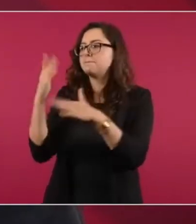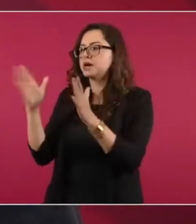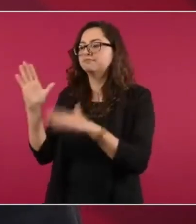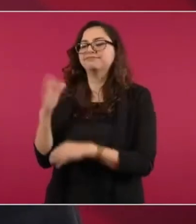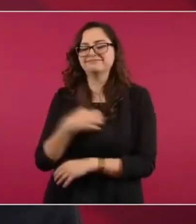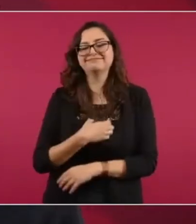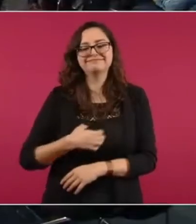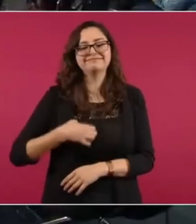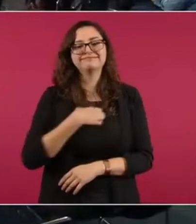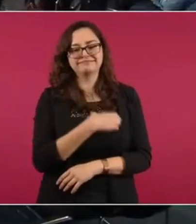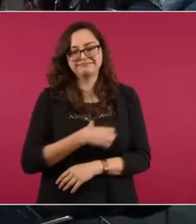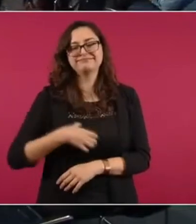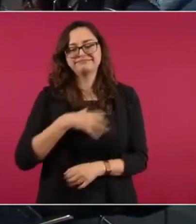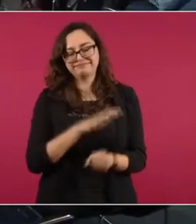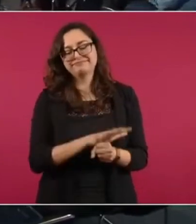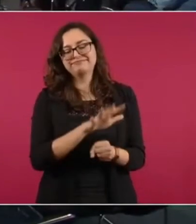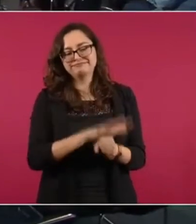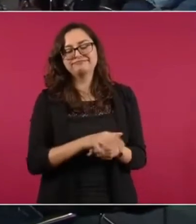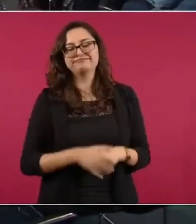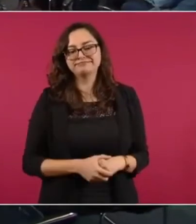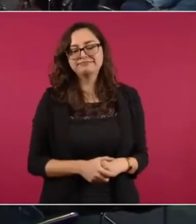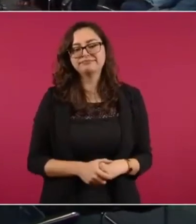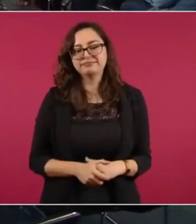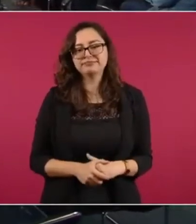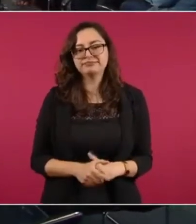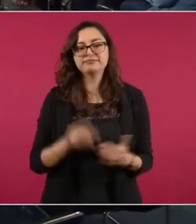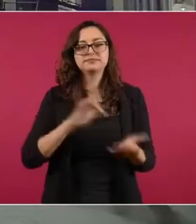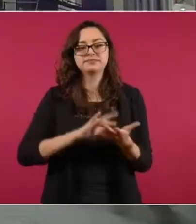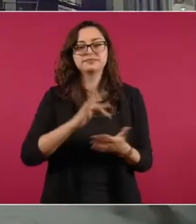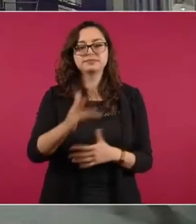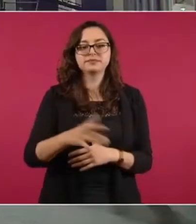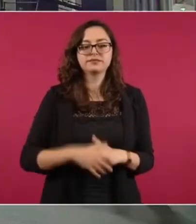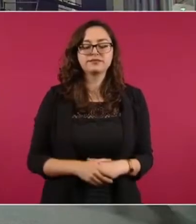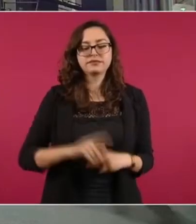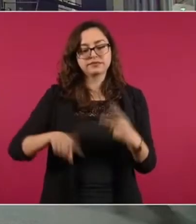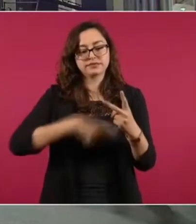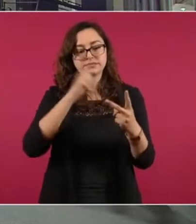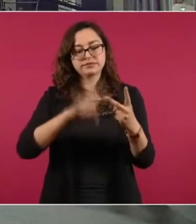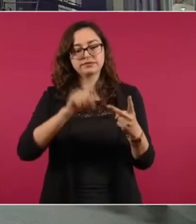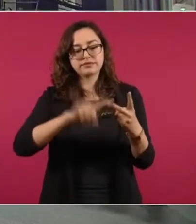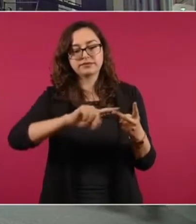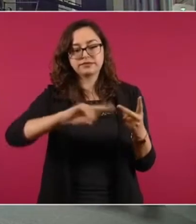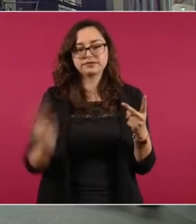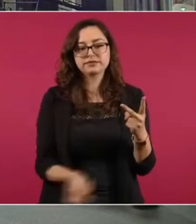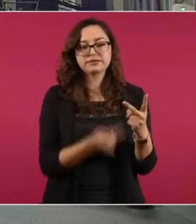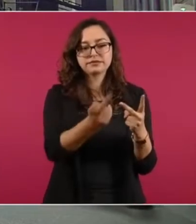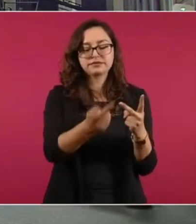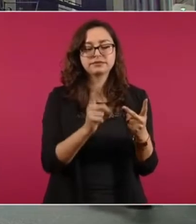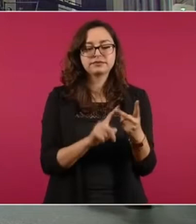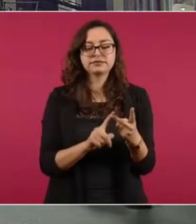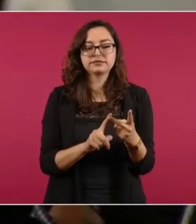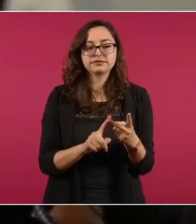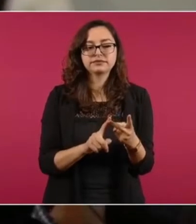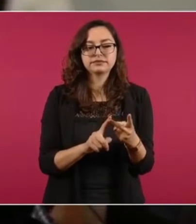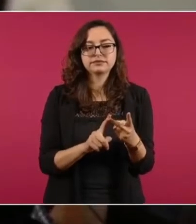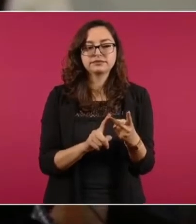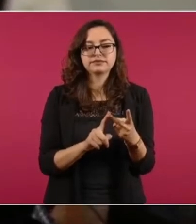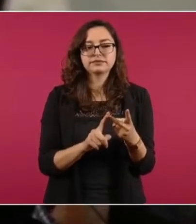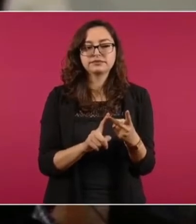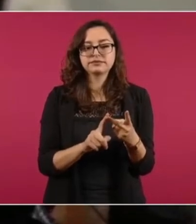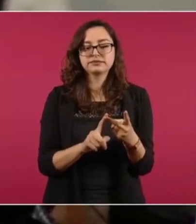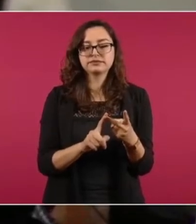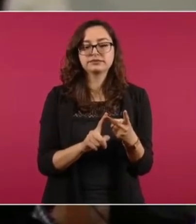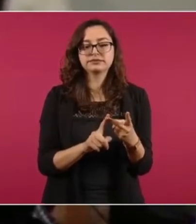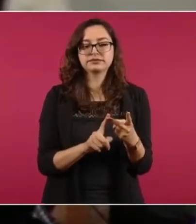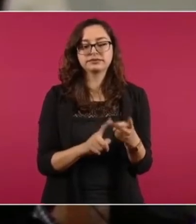muy contentos, muy satisfechos con ella. Gracias, presidente. Y en una segunda pregunta, ayer